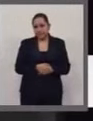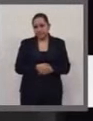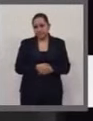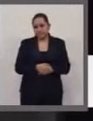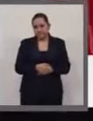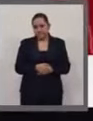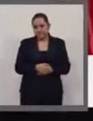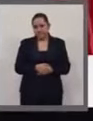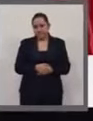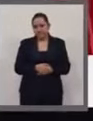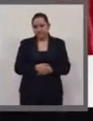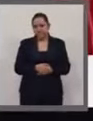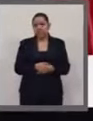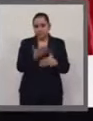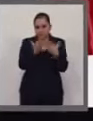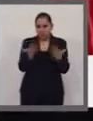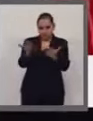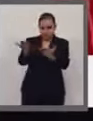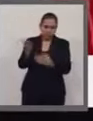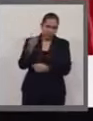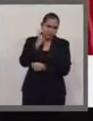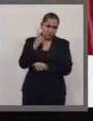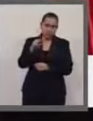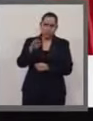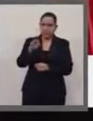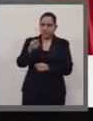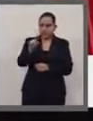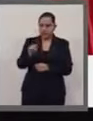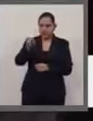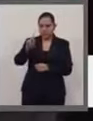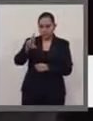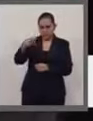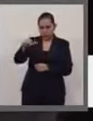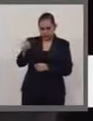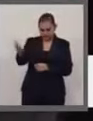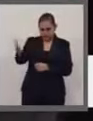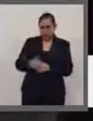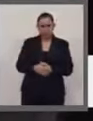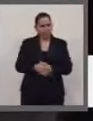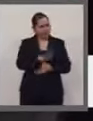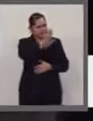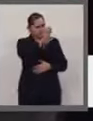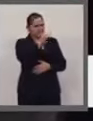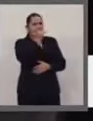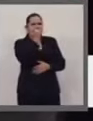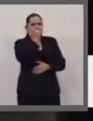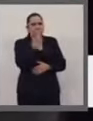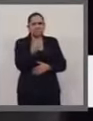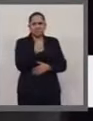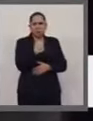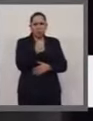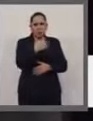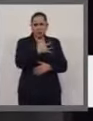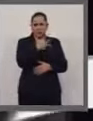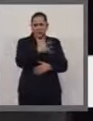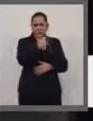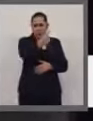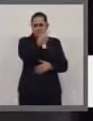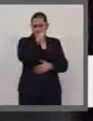Tiene uso de la palabra el diputado Fernández Noroña. Mire, diputada, yo no me sentí aludido, así es que